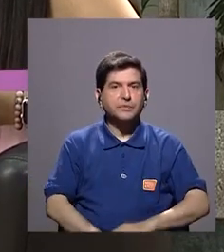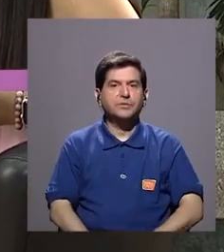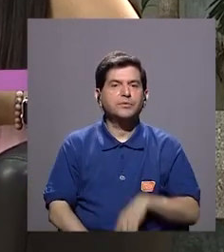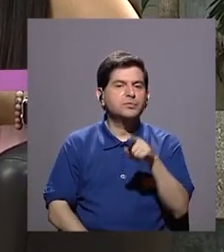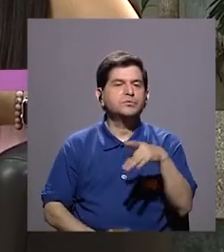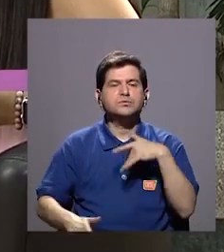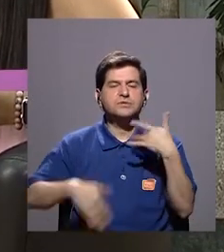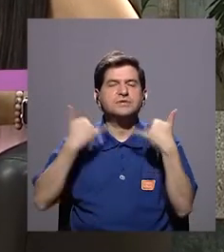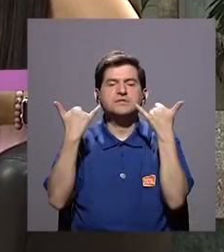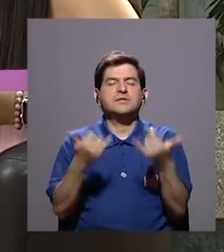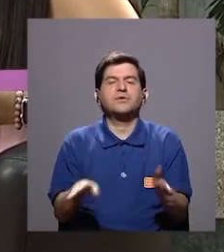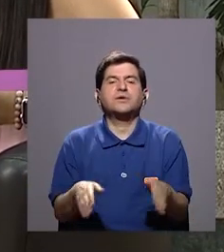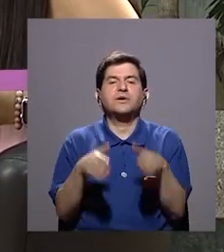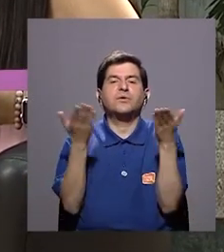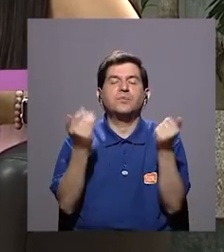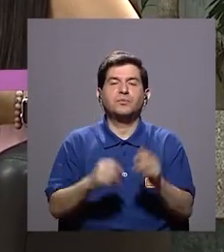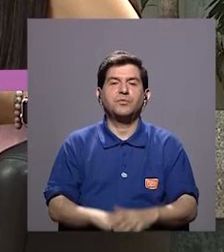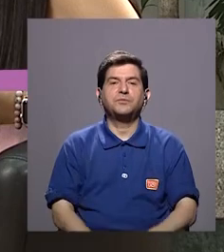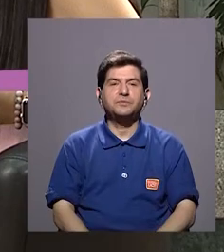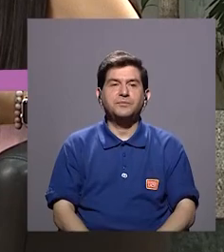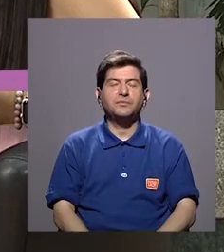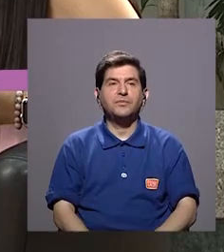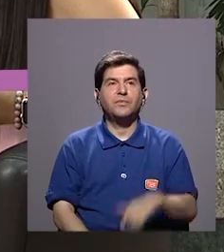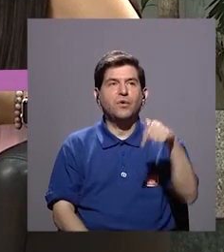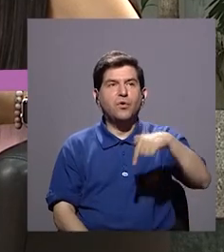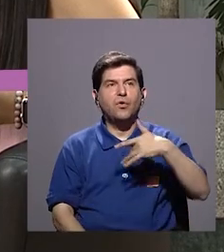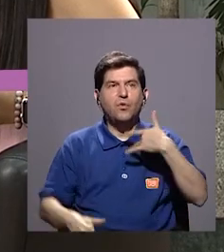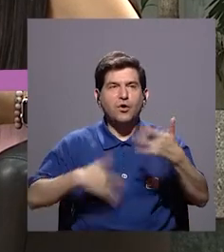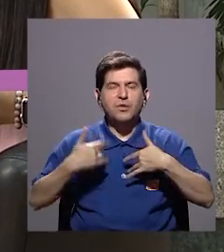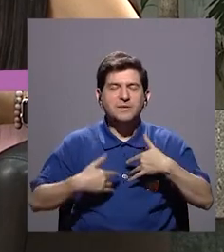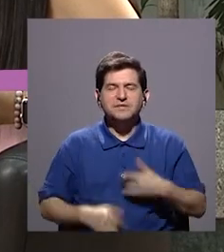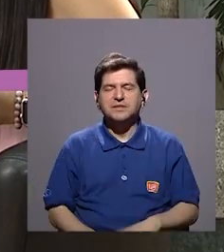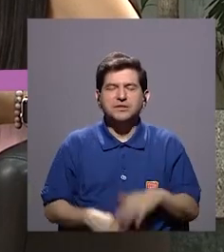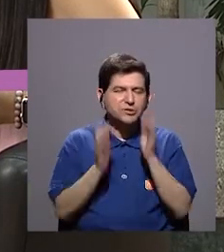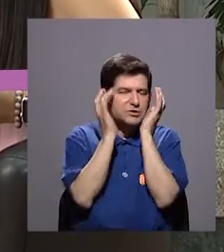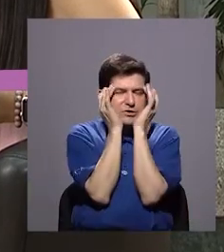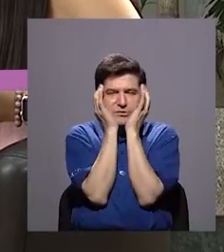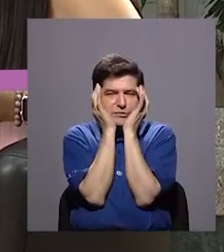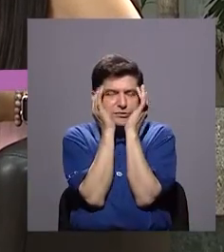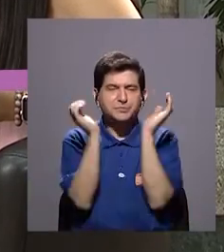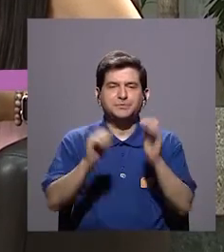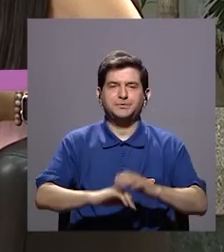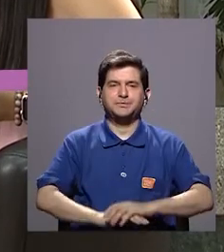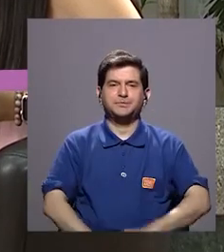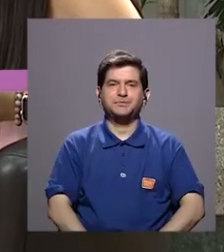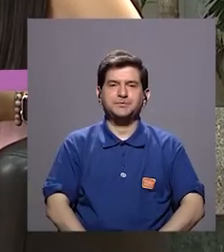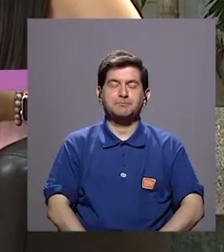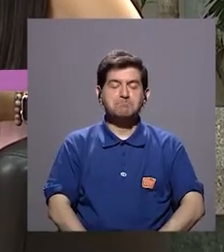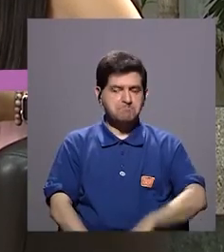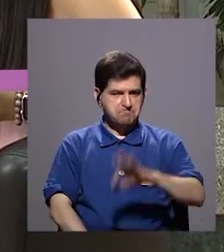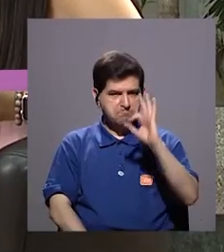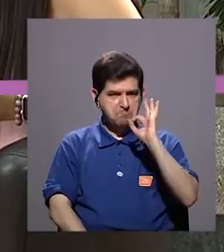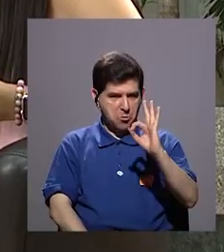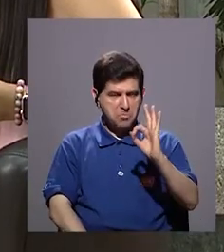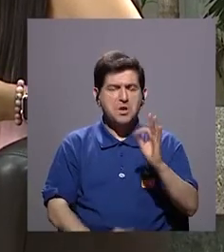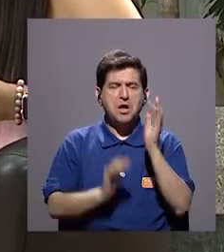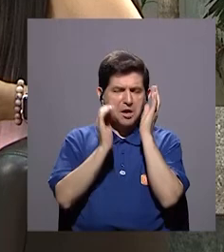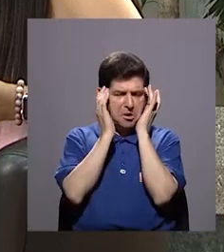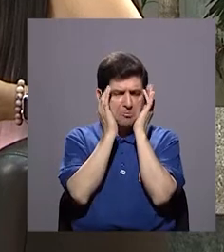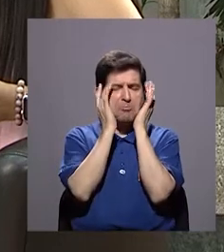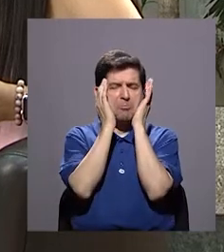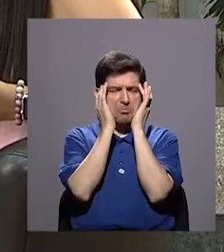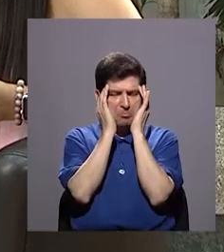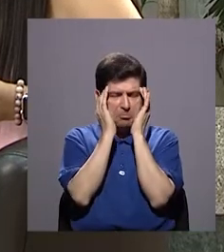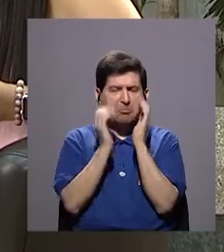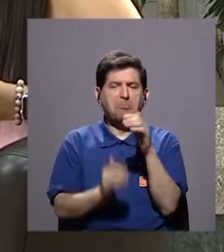Saúl, ¿cómo te sentís ahorita? Bueno, hoy me siento un poco agobiado. Ajá. Entonces, está bien